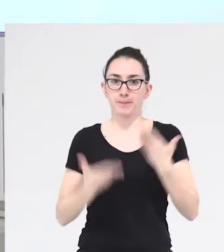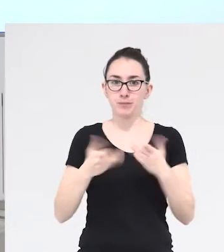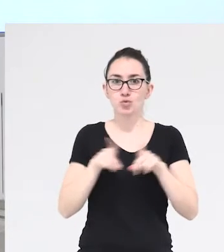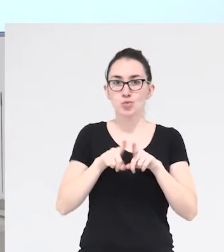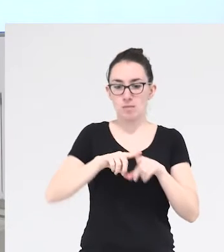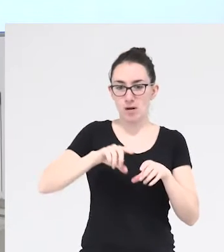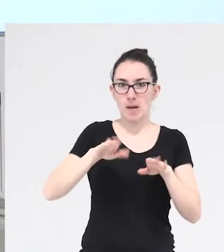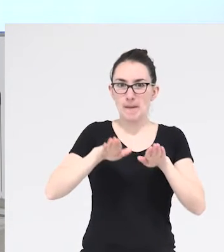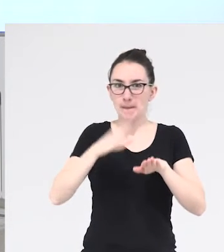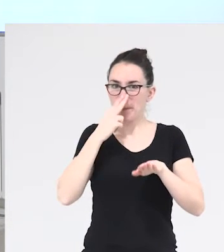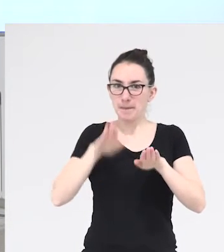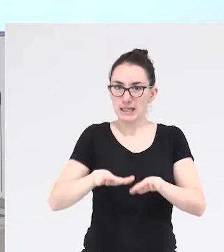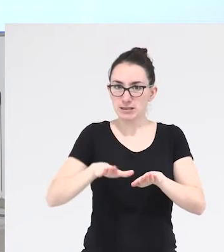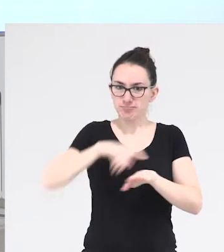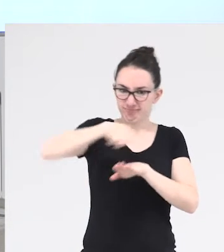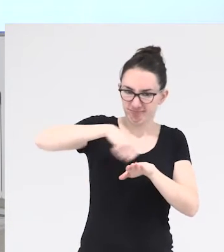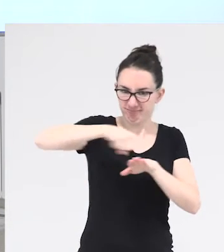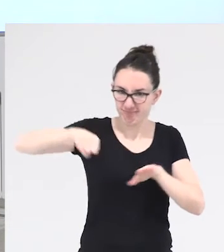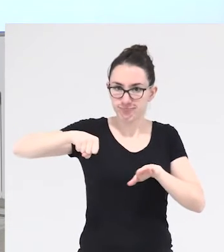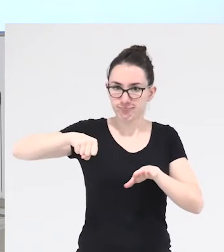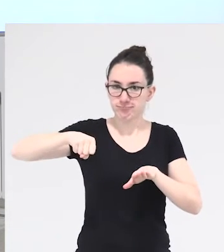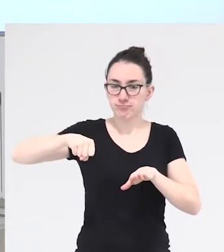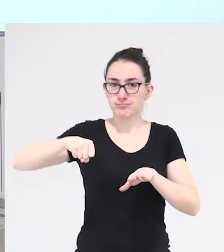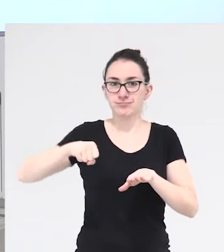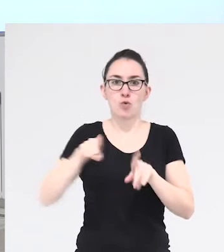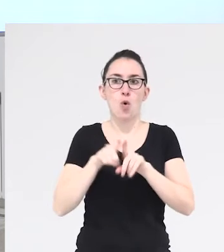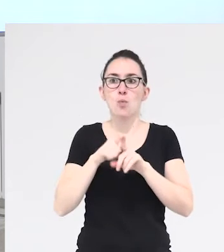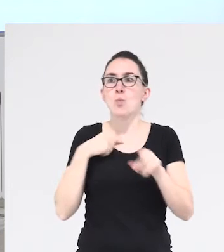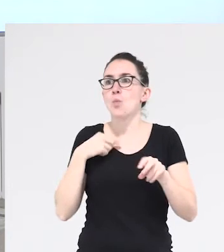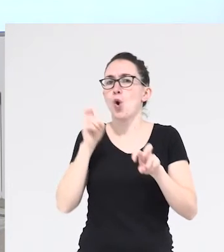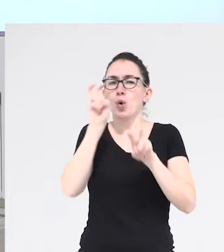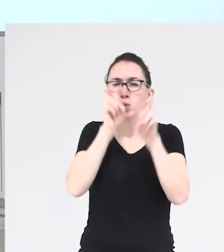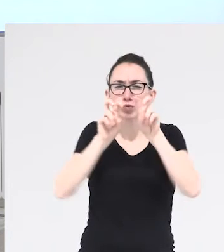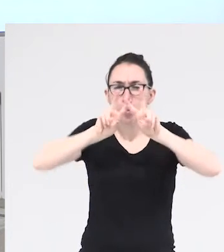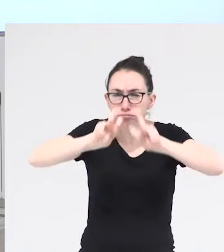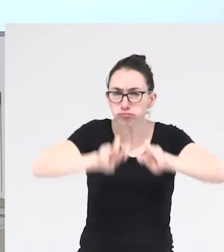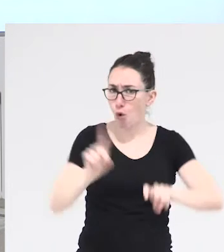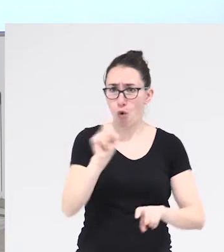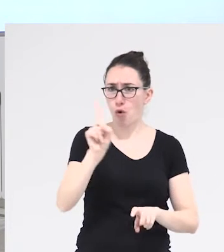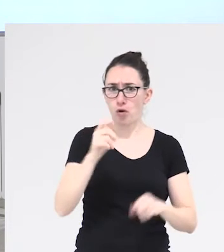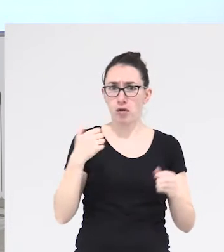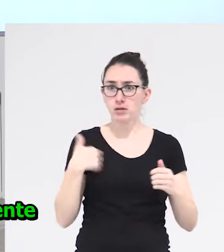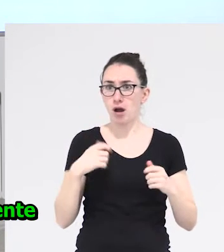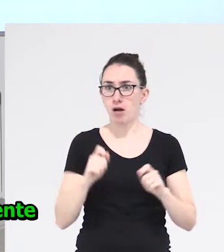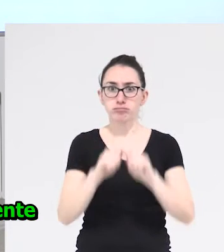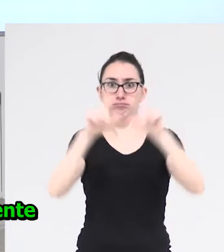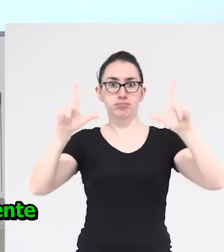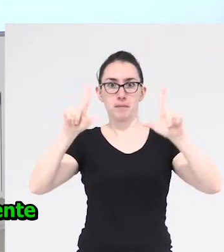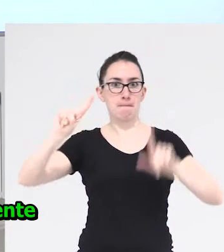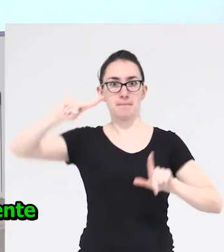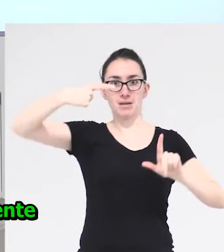centímetro, ¿no? Es bastante, la imagen es fuerte, no hubo ninguna búsqueda sofisticada de nada, es lo primero que sale.